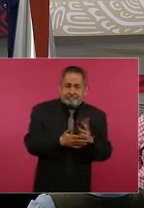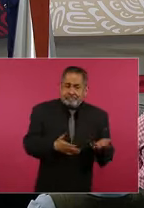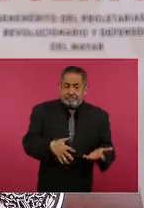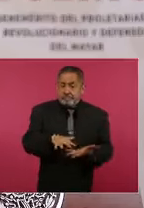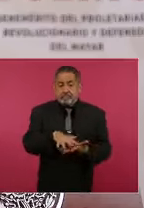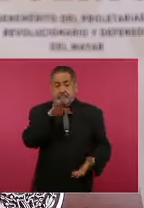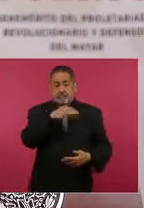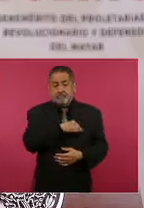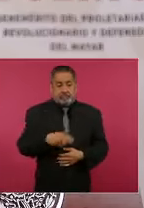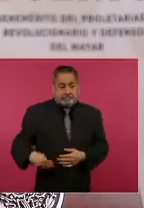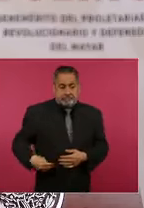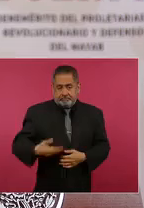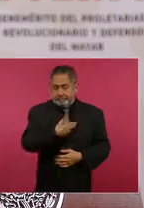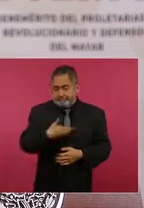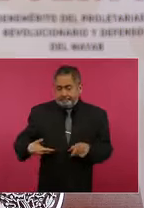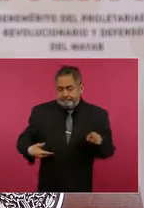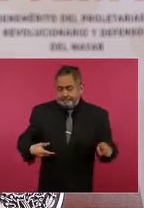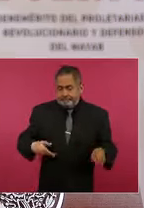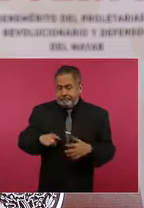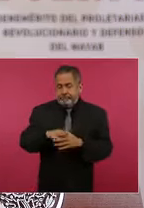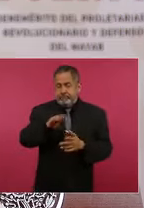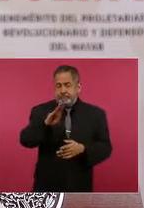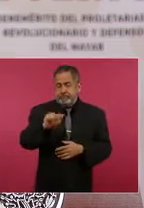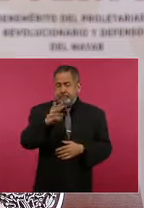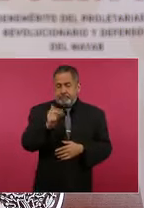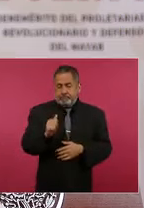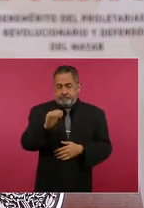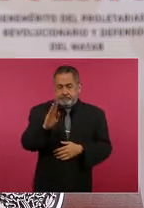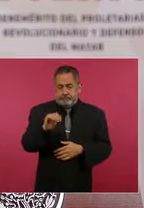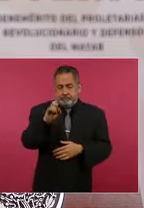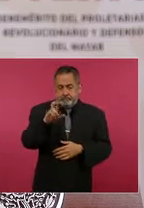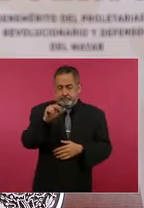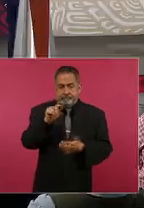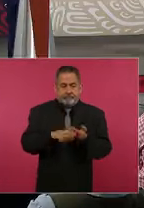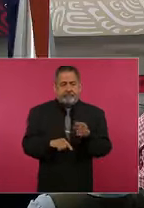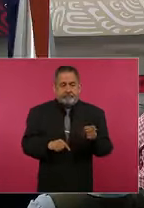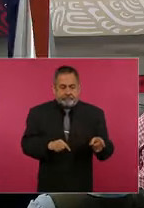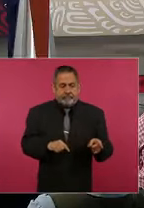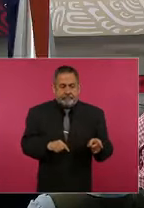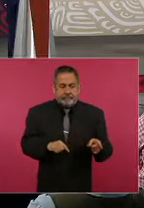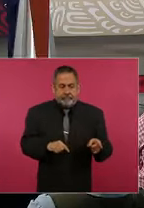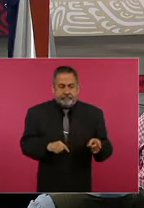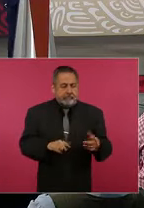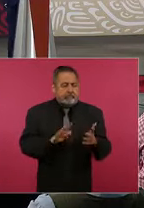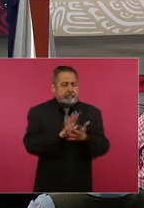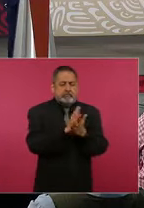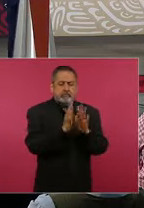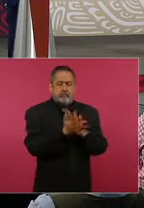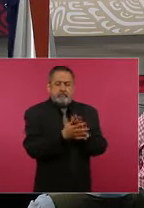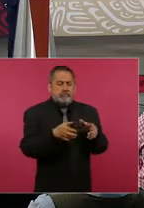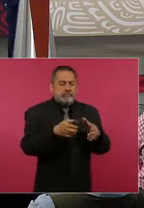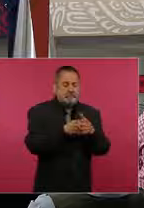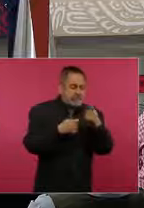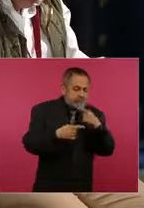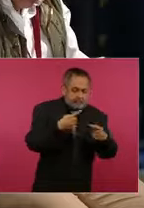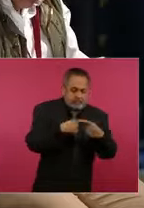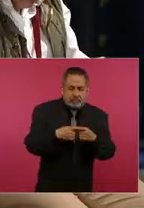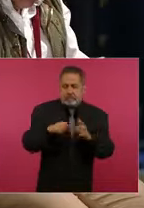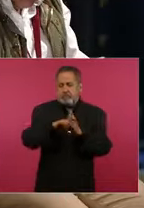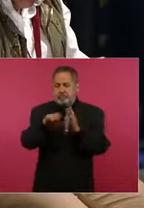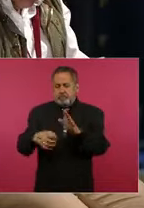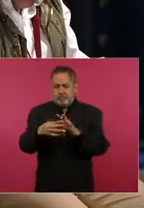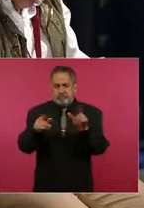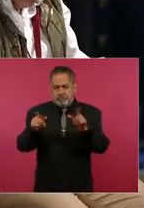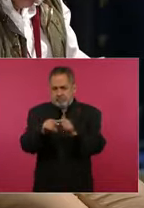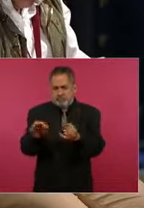presidentes municipales de Bahía de Banderas han estado en contubernio. Le voy a poner un ejemplo y